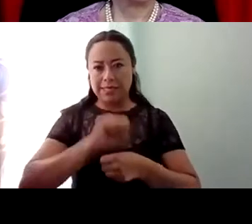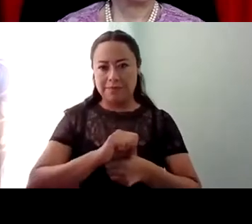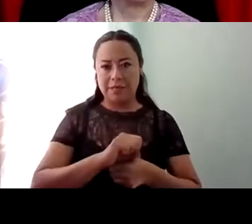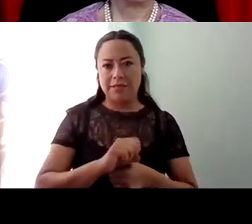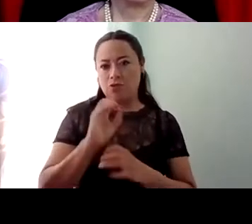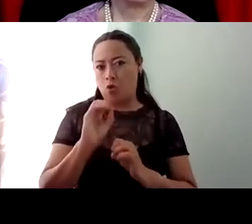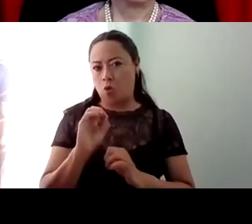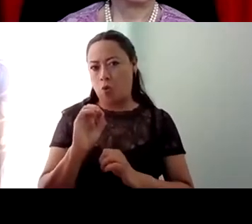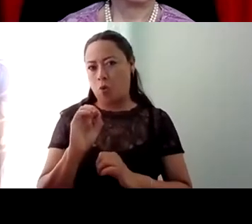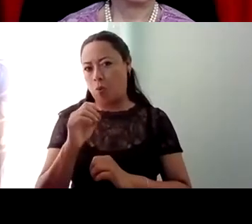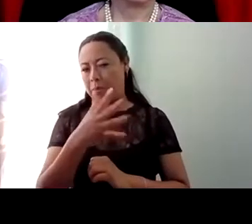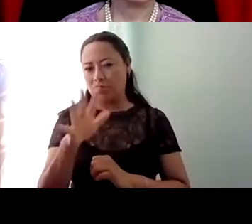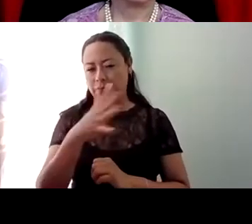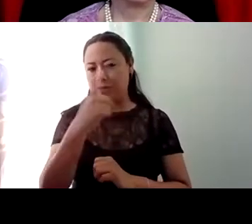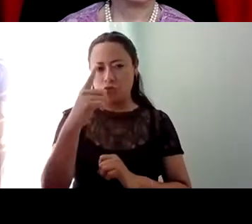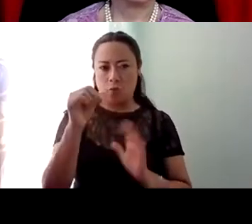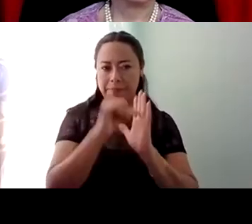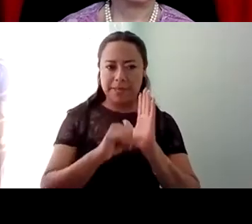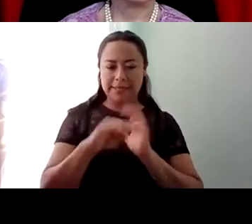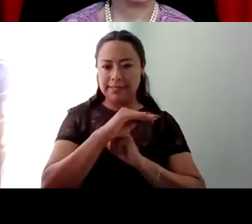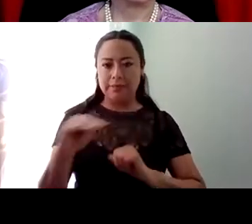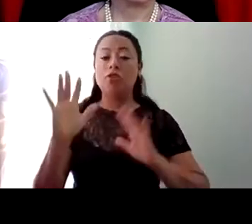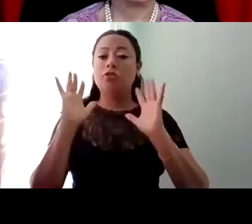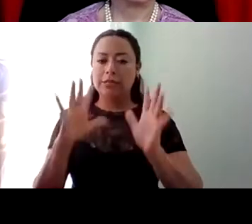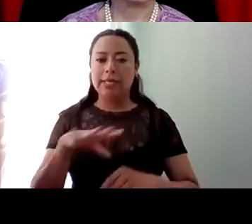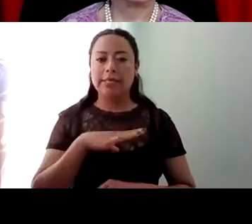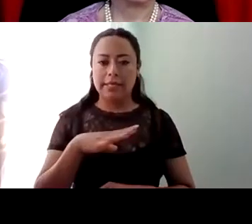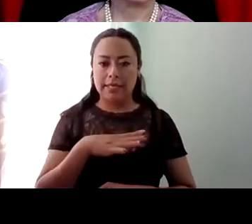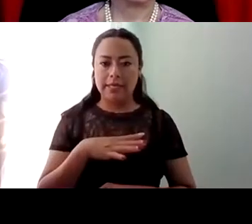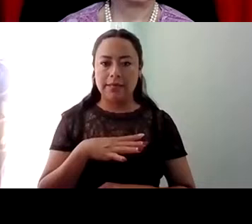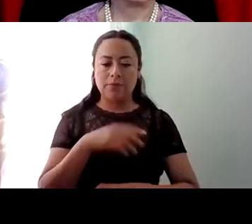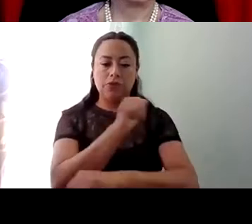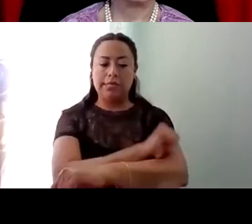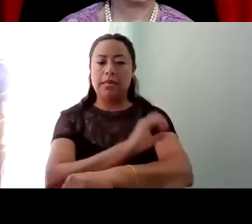poco más de mes y medio, ya tenemos en Álvaro Obregón